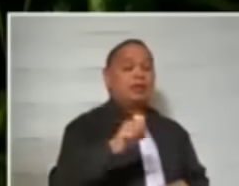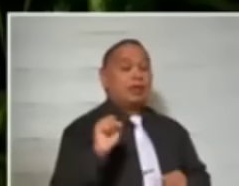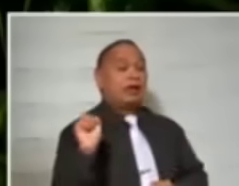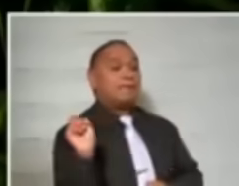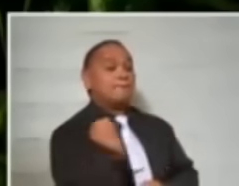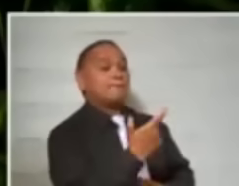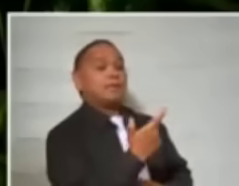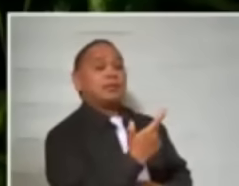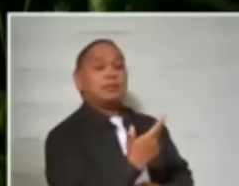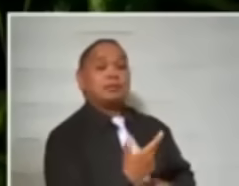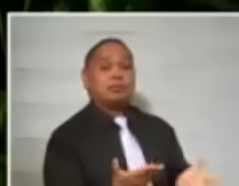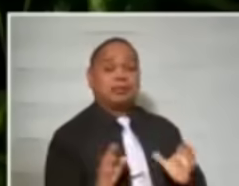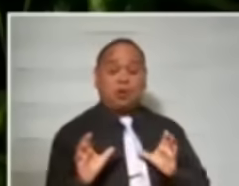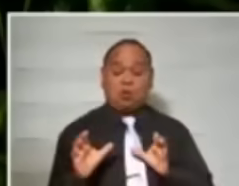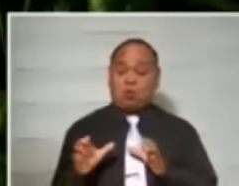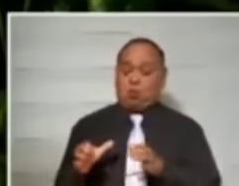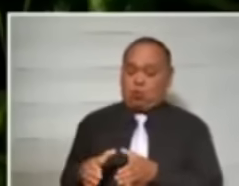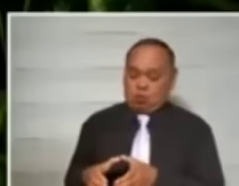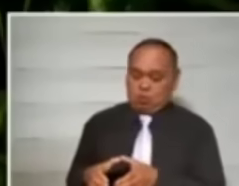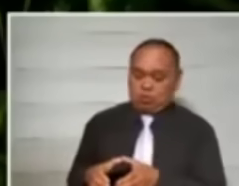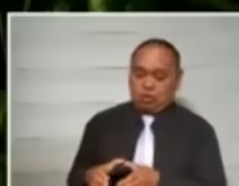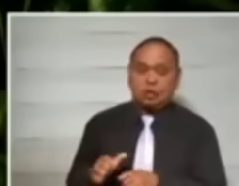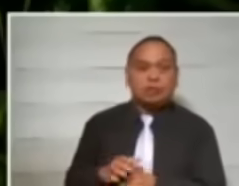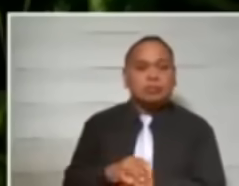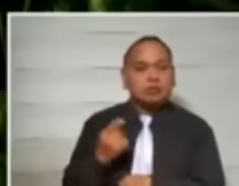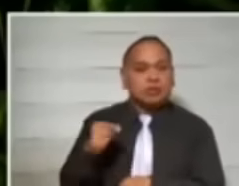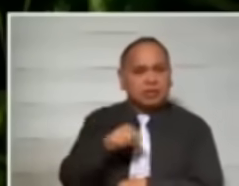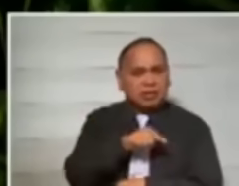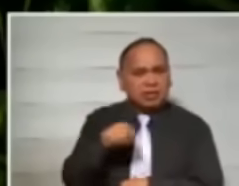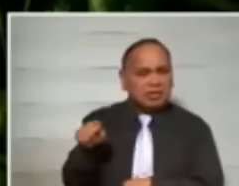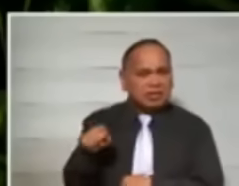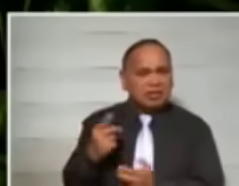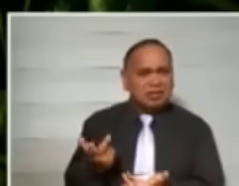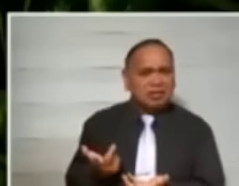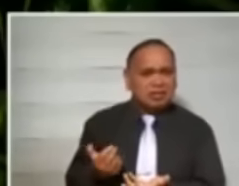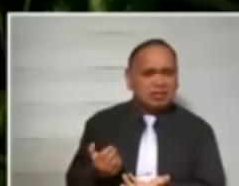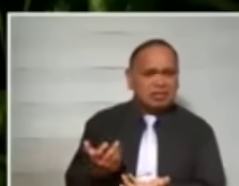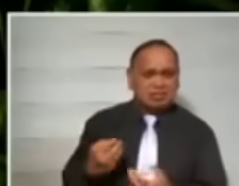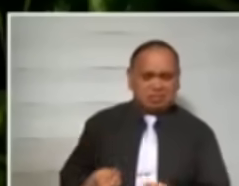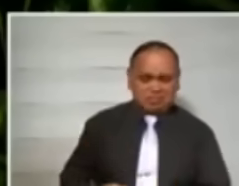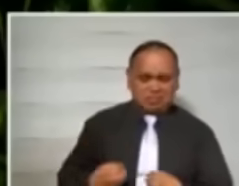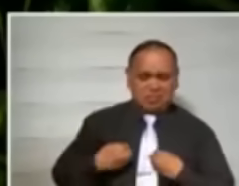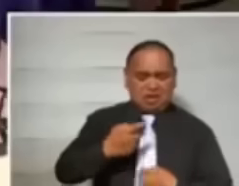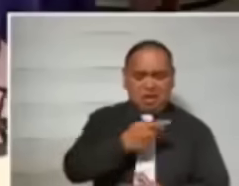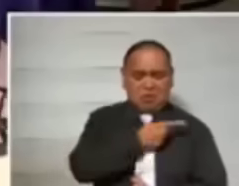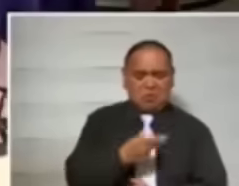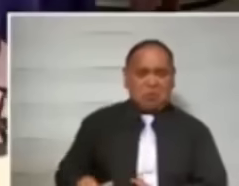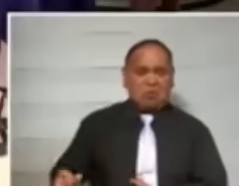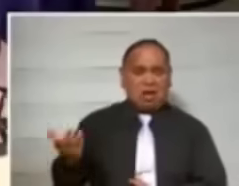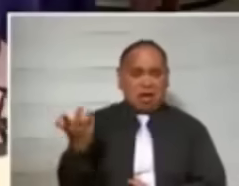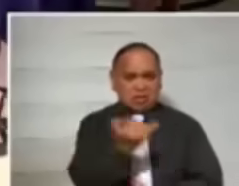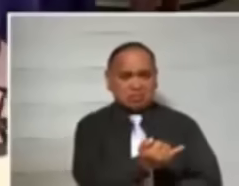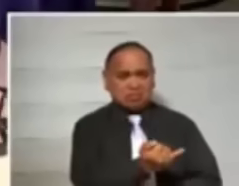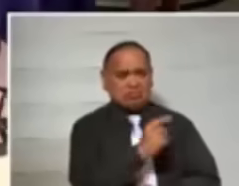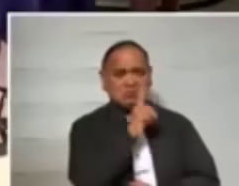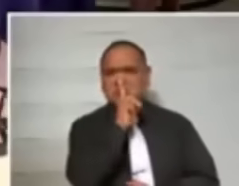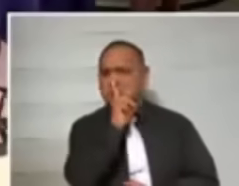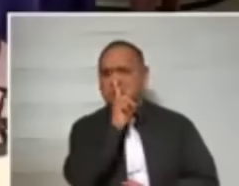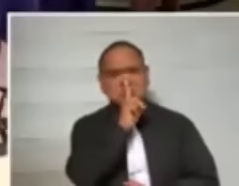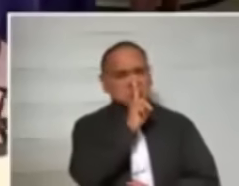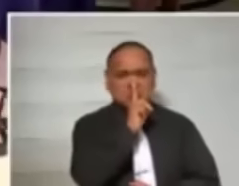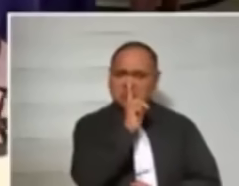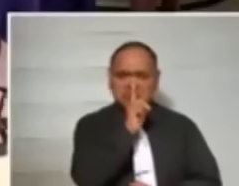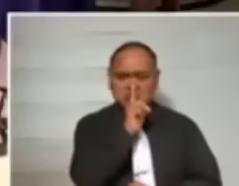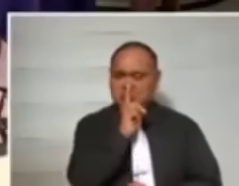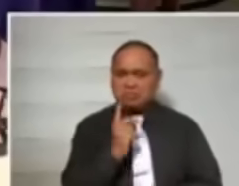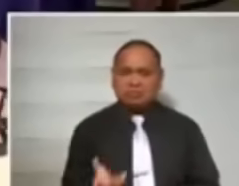Sí es cierto, es una comunidad pequeña, pero no es cierto que ella haya vivido una vida marcada por la pobreza, ni mucho menos que sea una mujer que defienda las causas. Sí, a